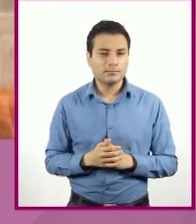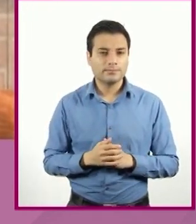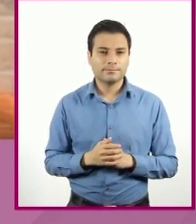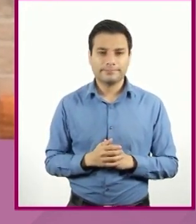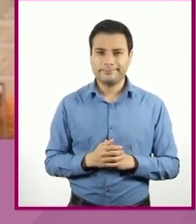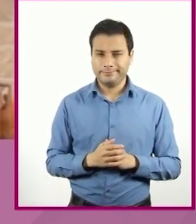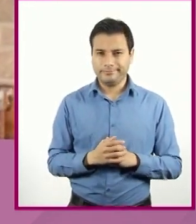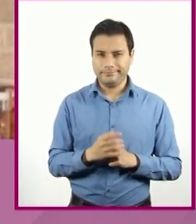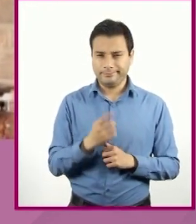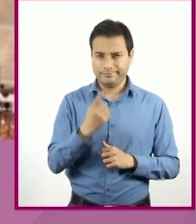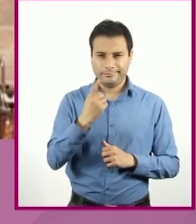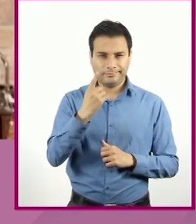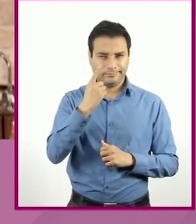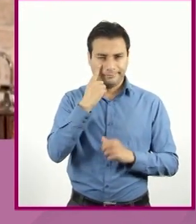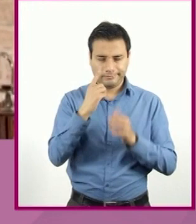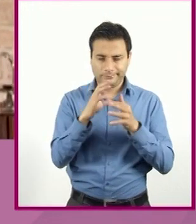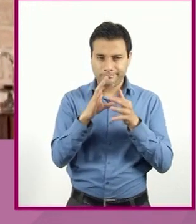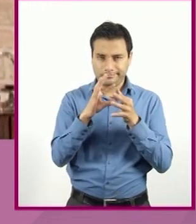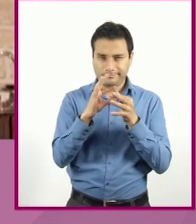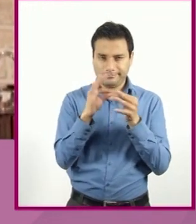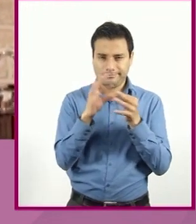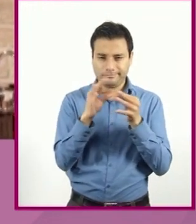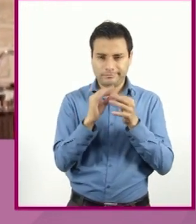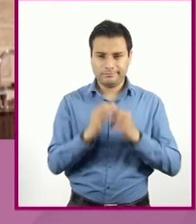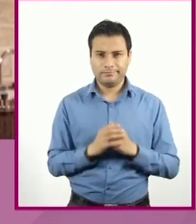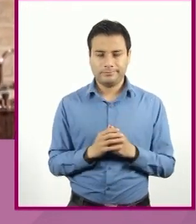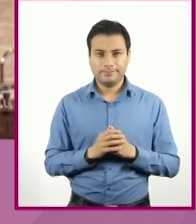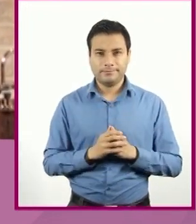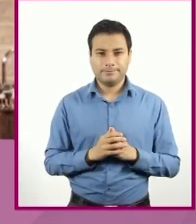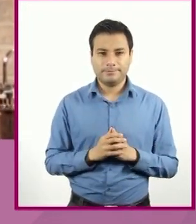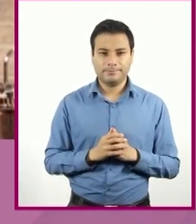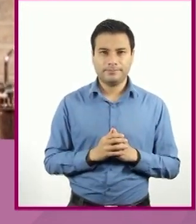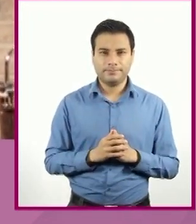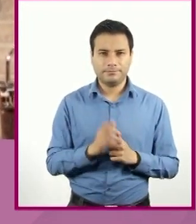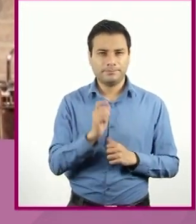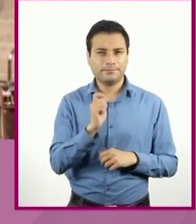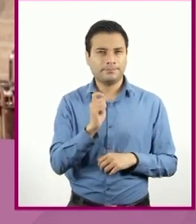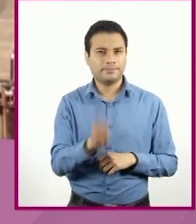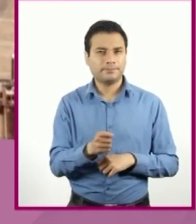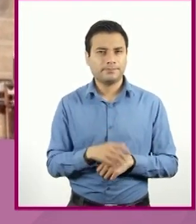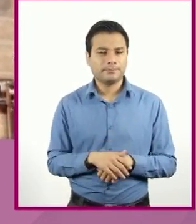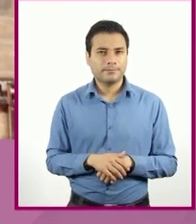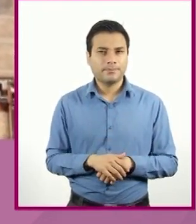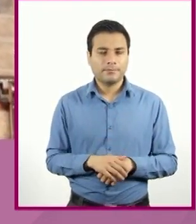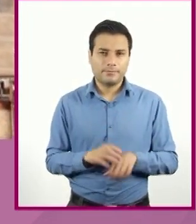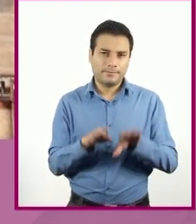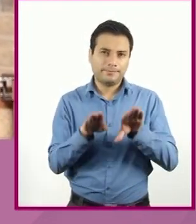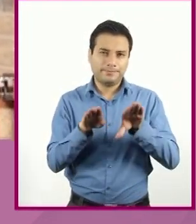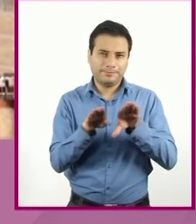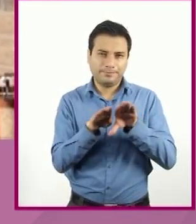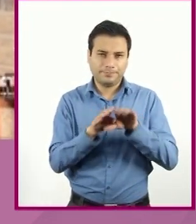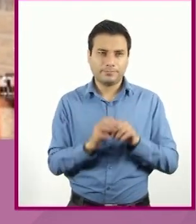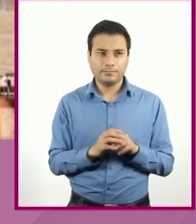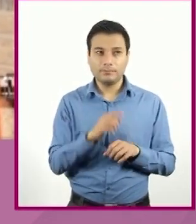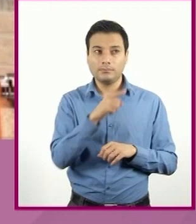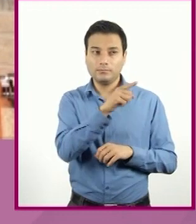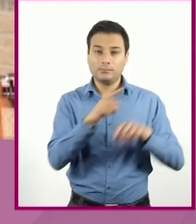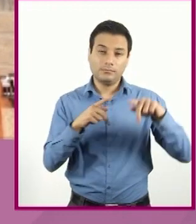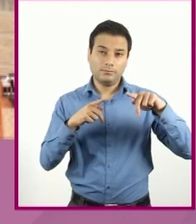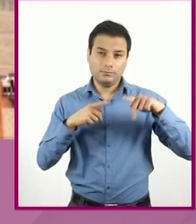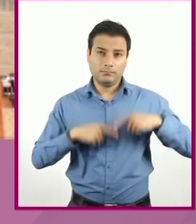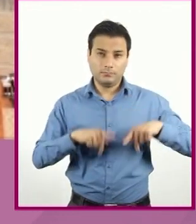citas indirectas o paráfrasis consisten en hacer referencia a las reflexiones u